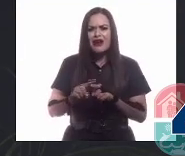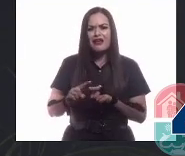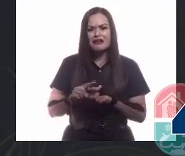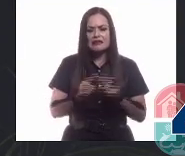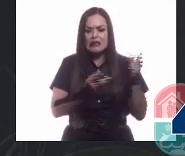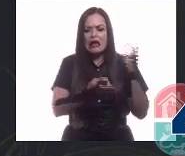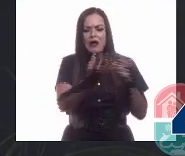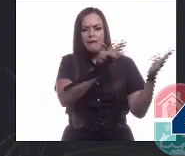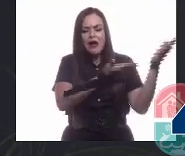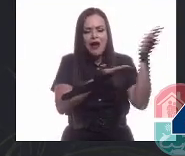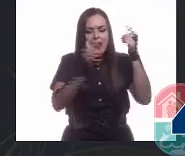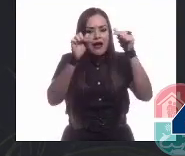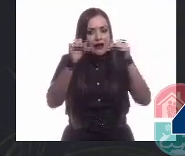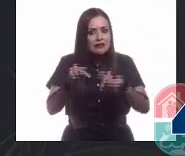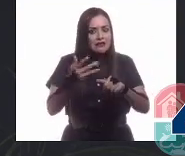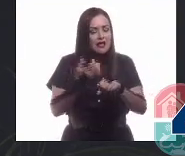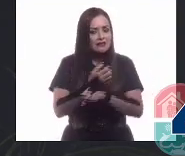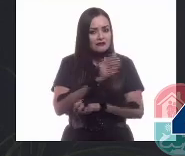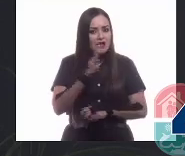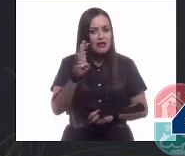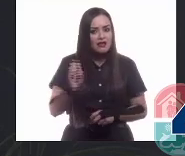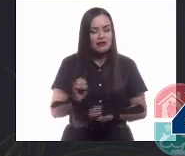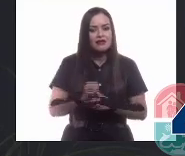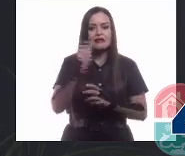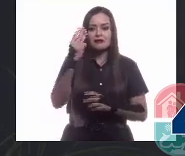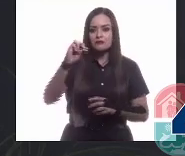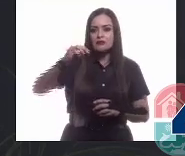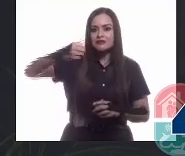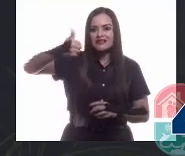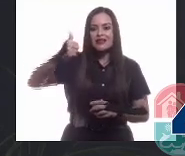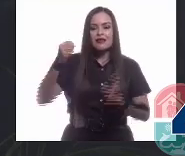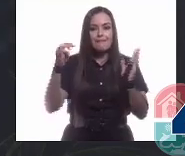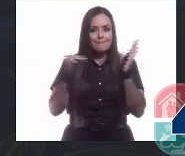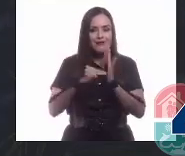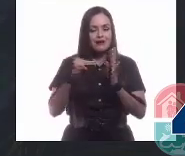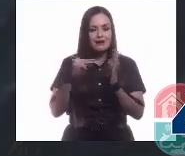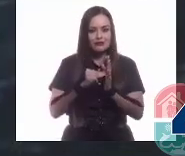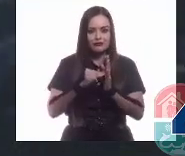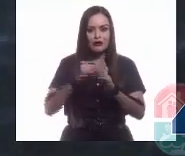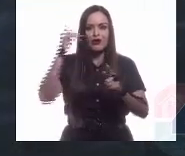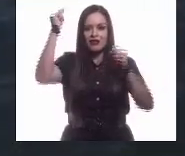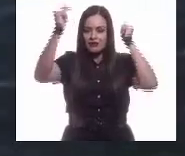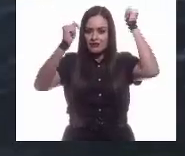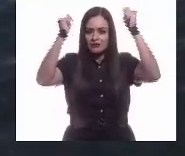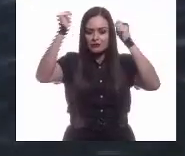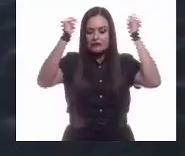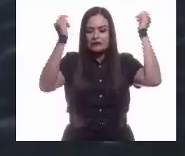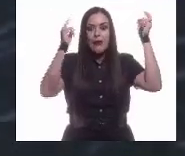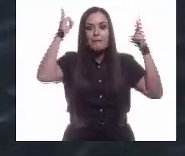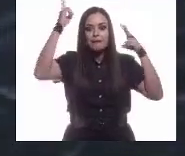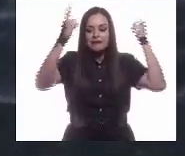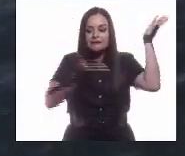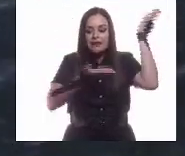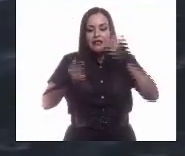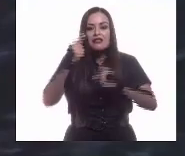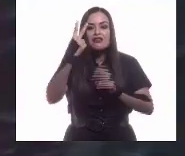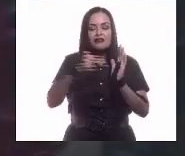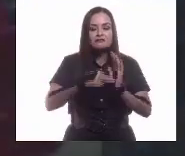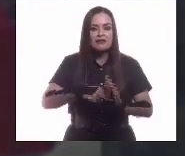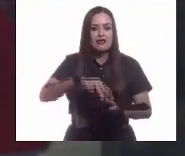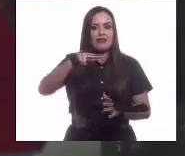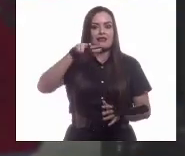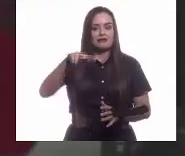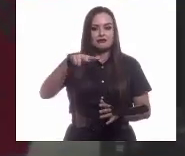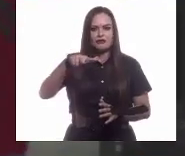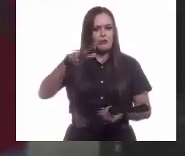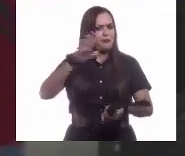mencionar algunas. Más de 3.6 millones de turistas nos visitaron en 2018 y seguimos